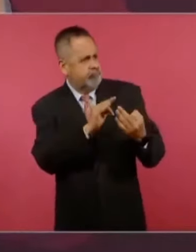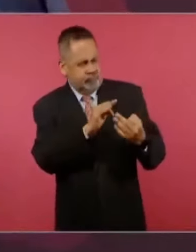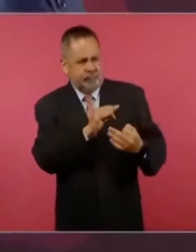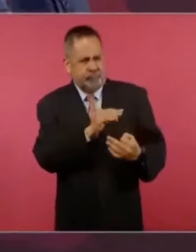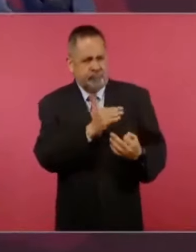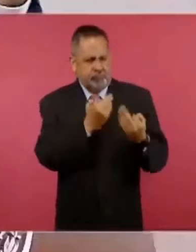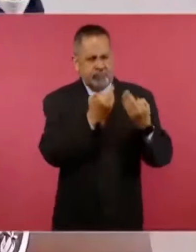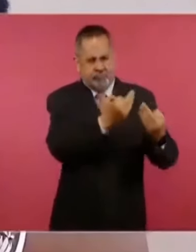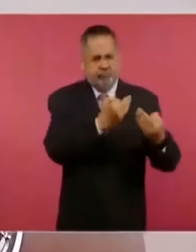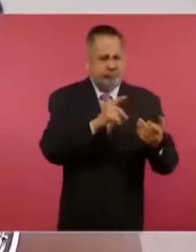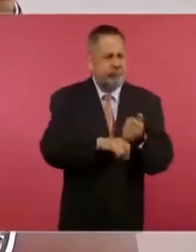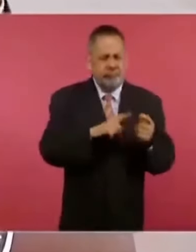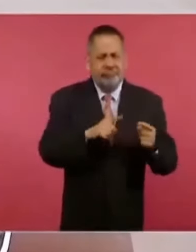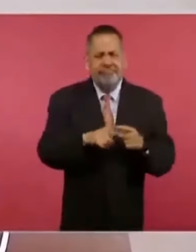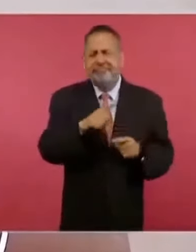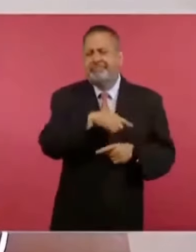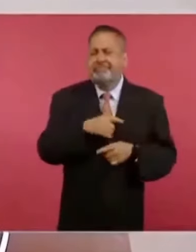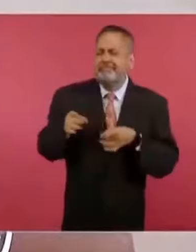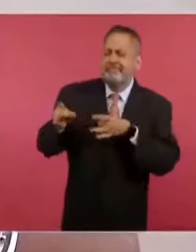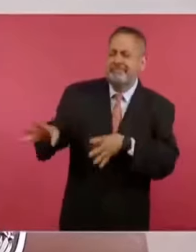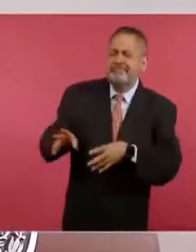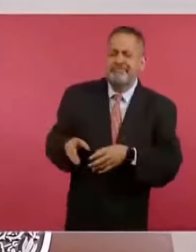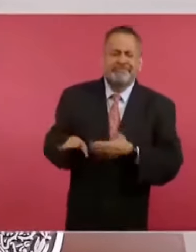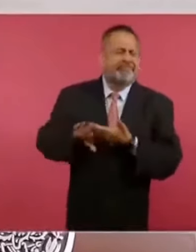a clasistas, a racistas,